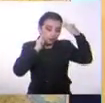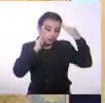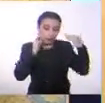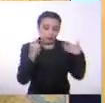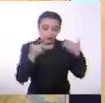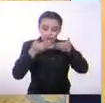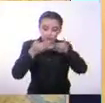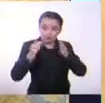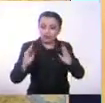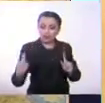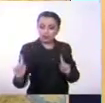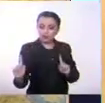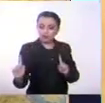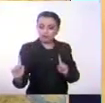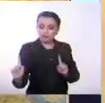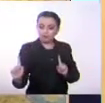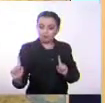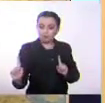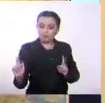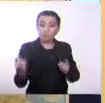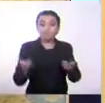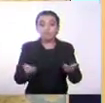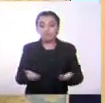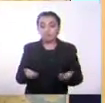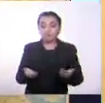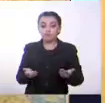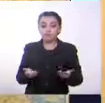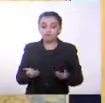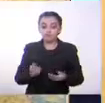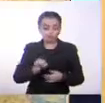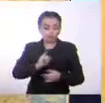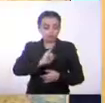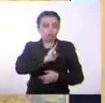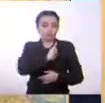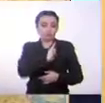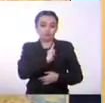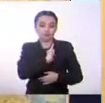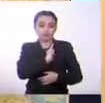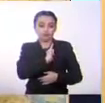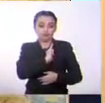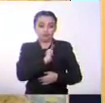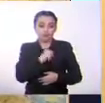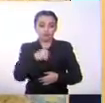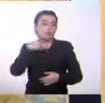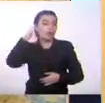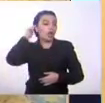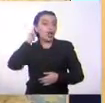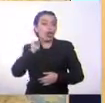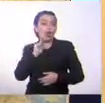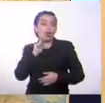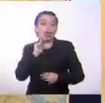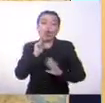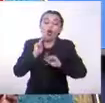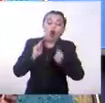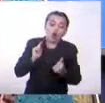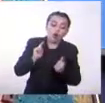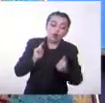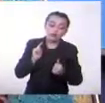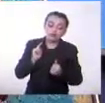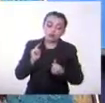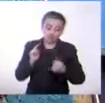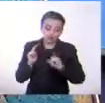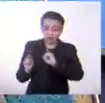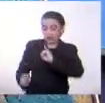determinada manera. Entonces adquirimos una identidad sobre ser hombre o sobre ser mujer. Ah, ya